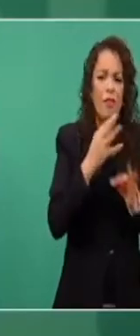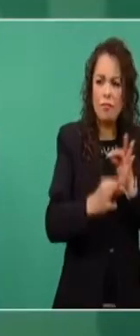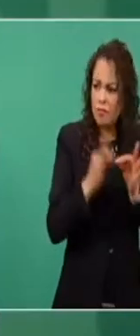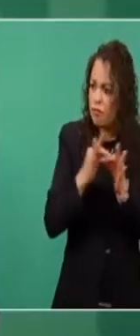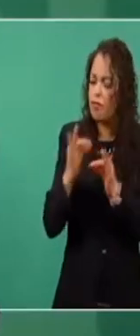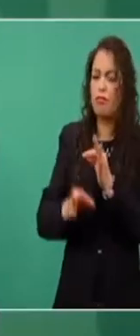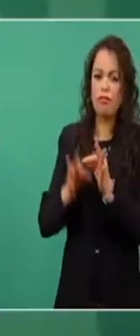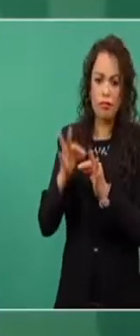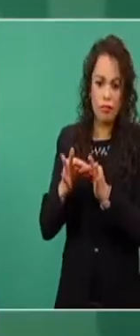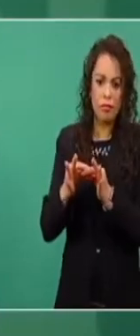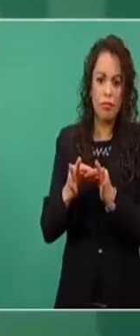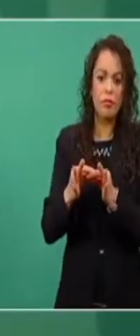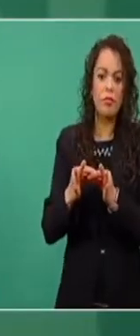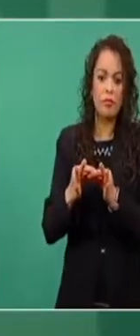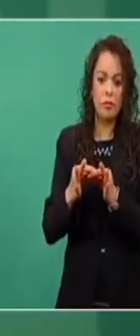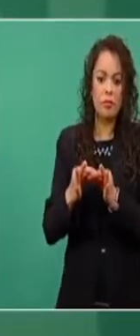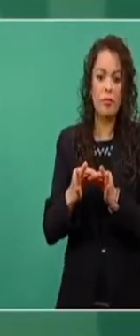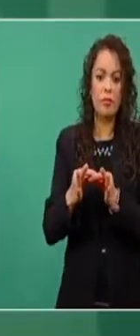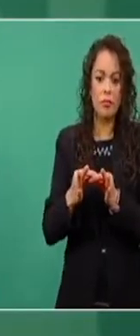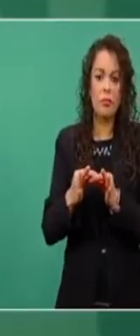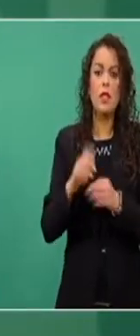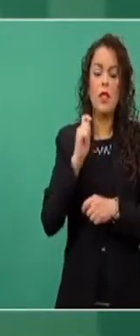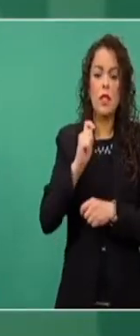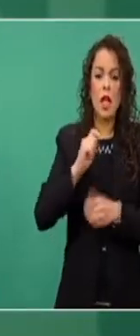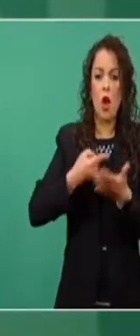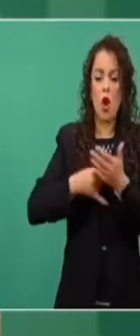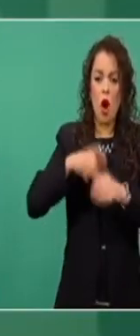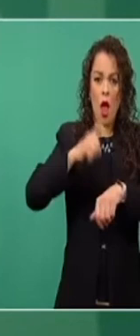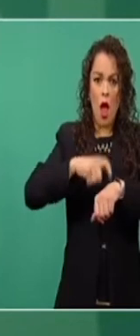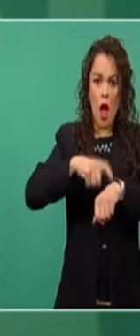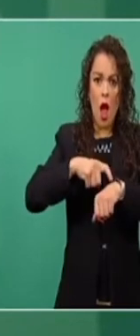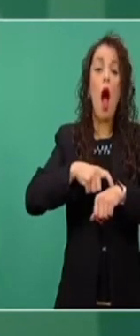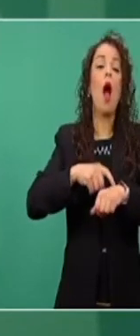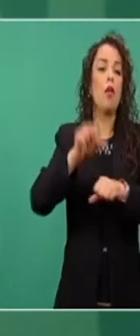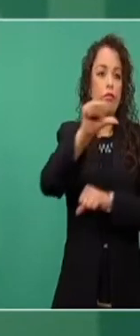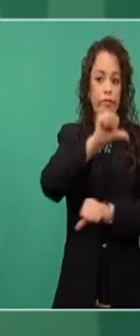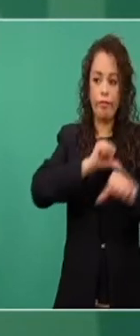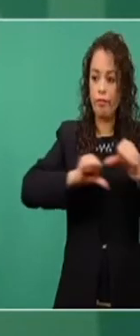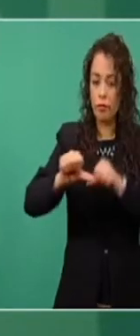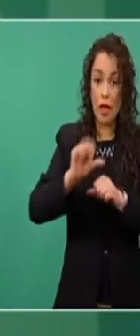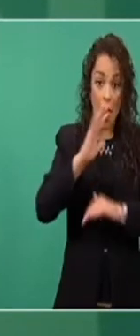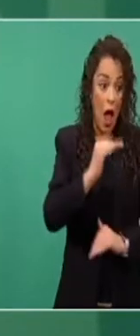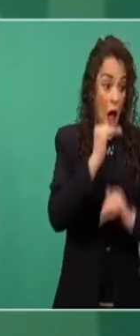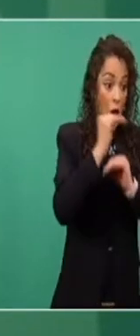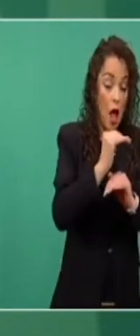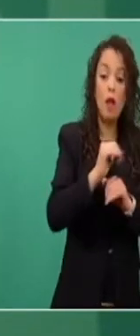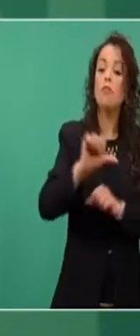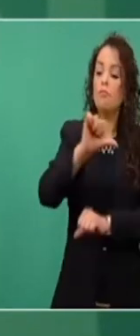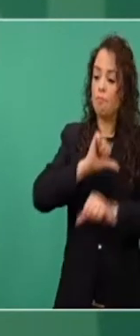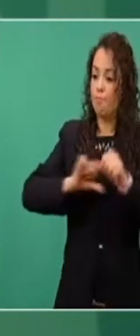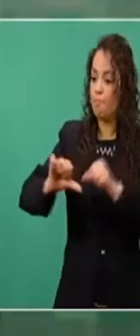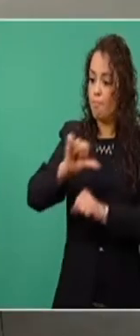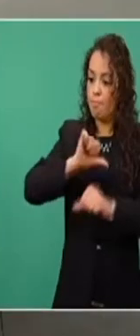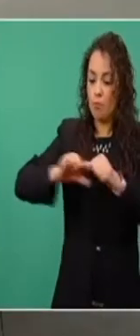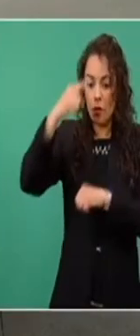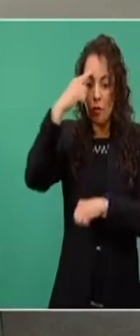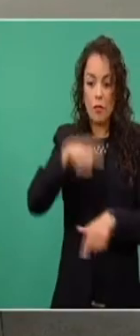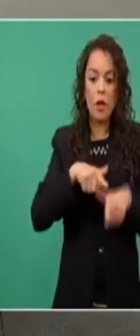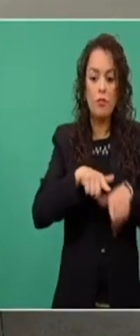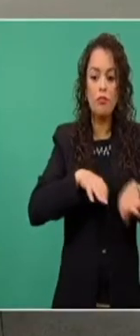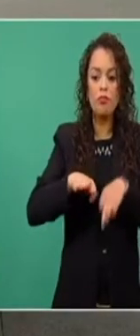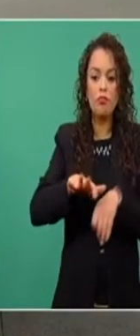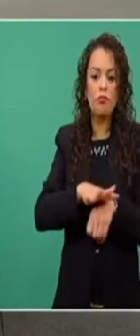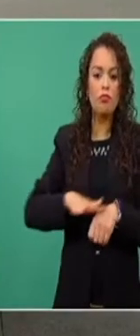relevando su número de horas y entran los relevos a cubrirlos. No tenemos ese